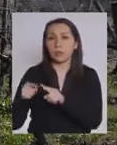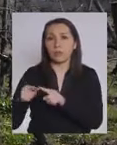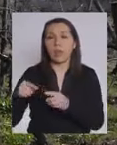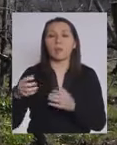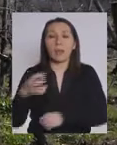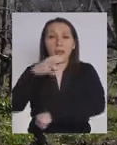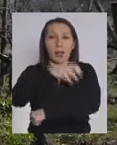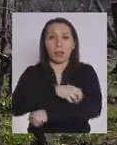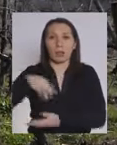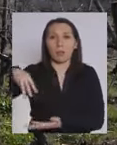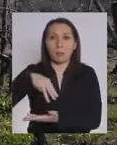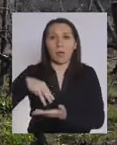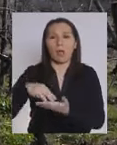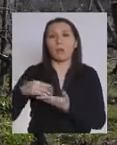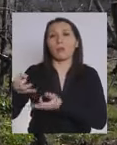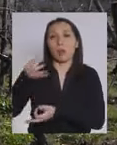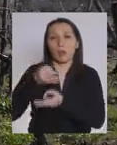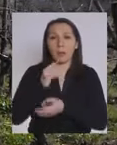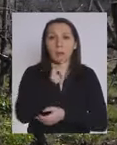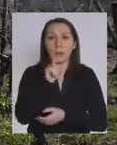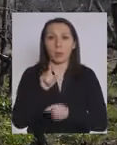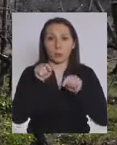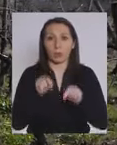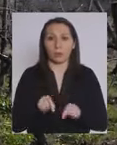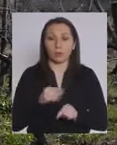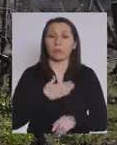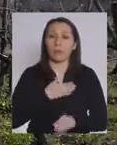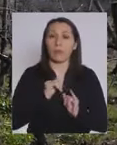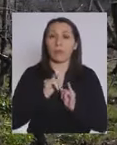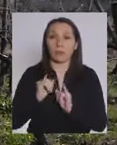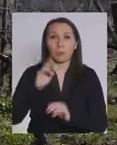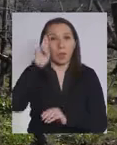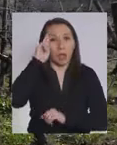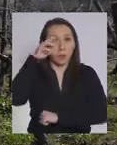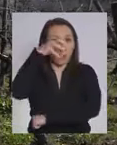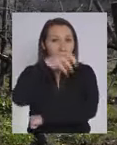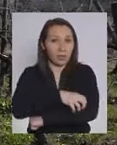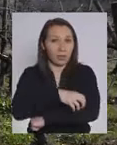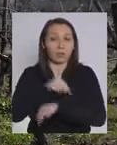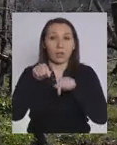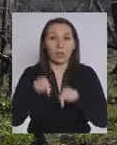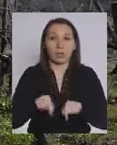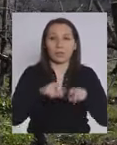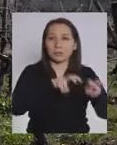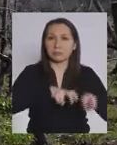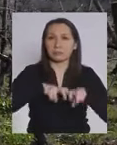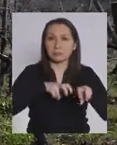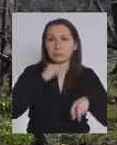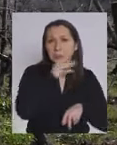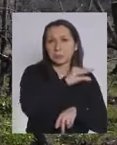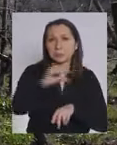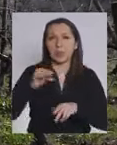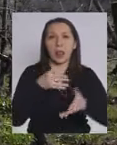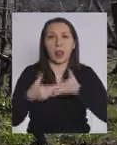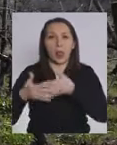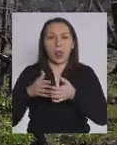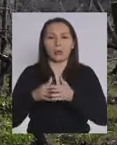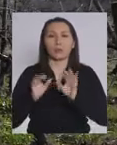que nos harán las preguntas de hoy día quiero recordar en esta región agrícola por naturaleza